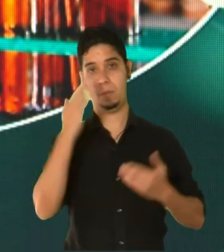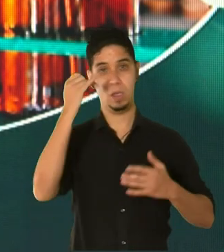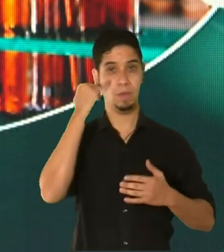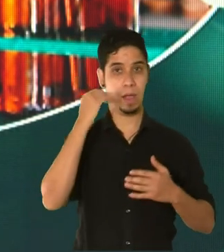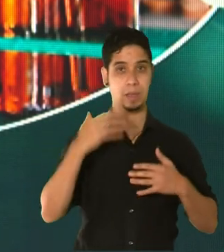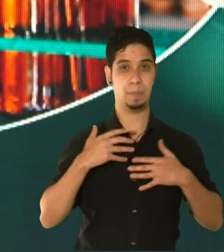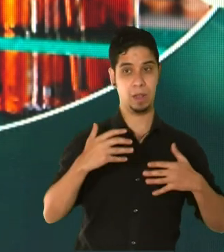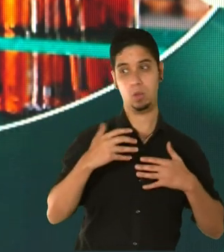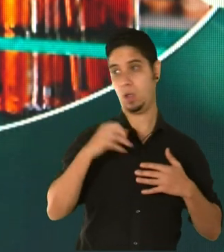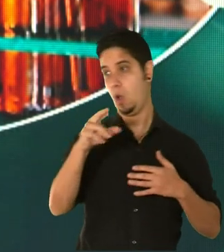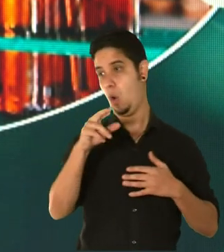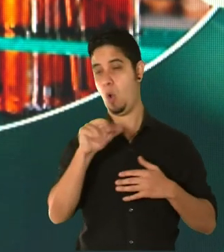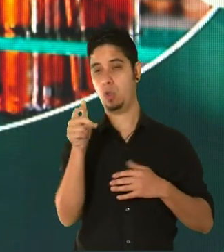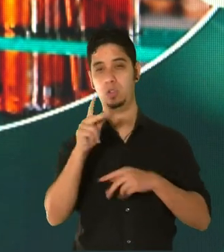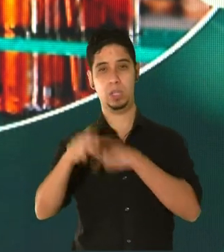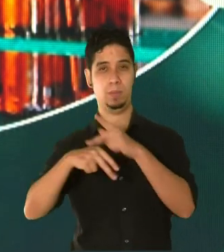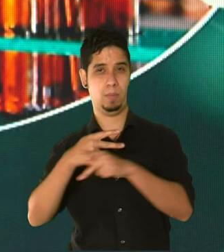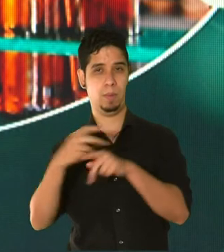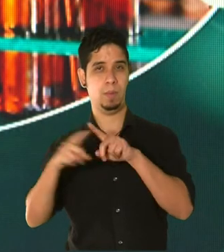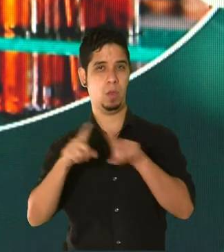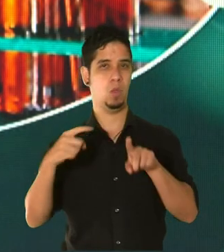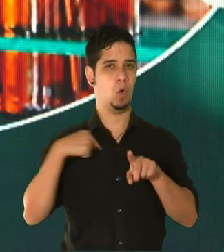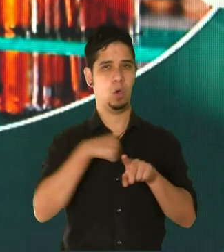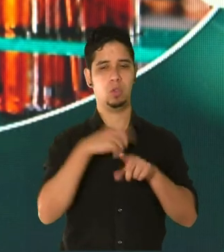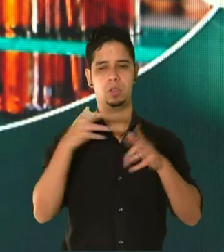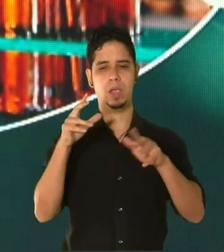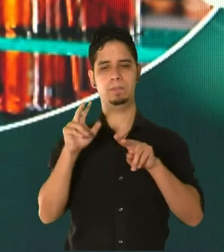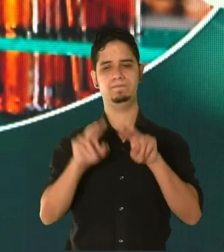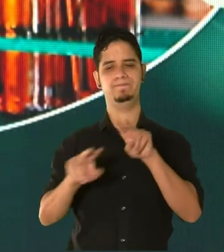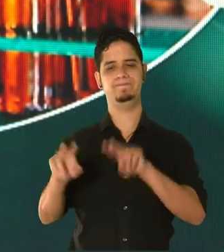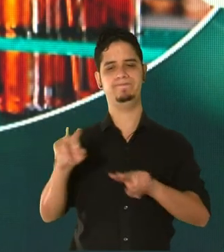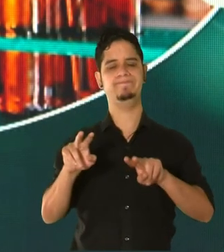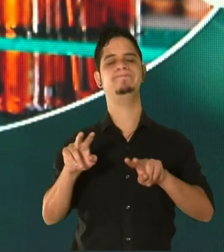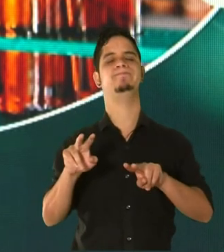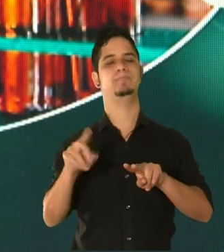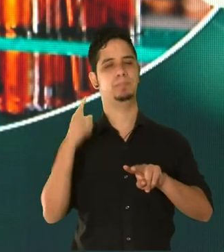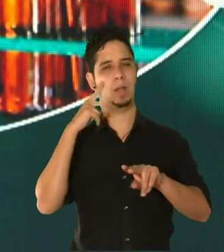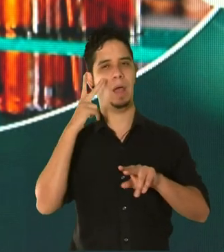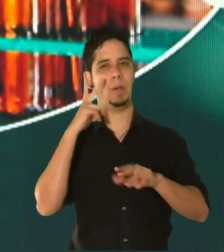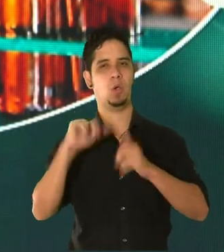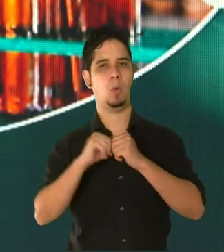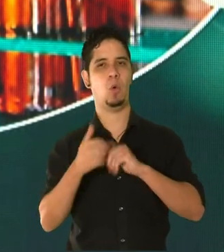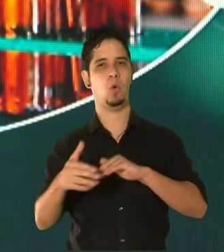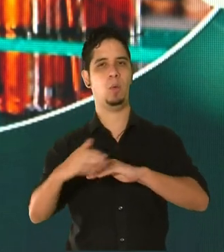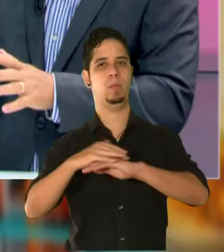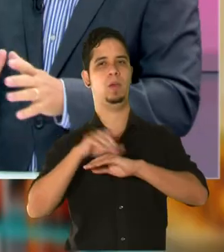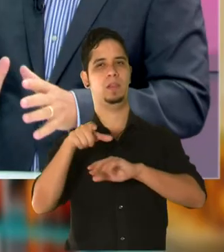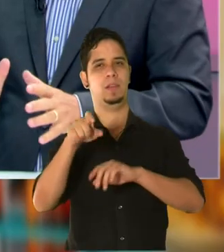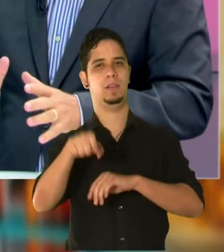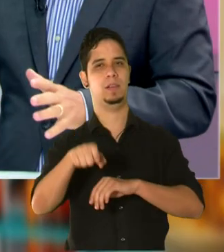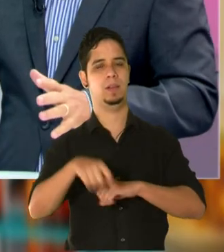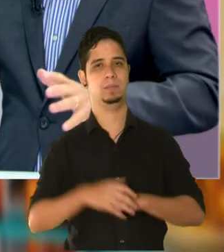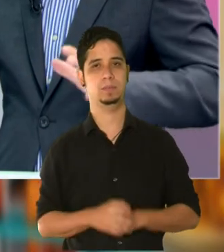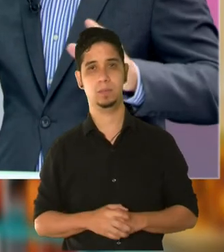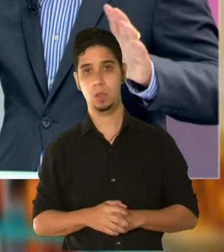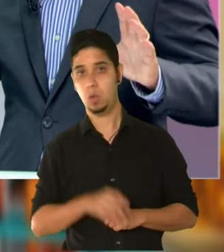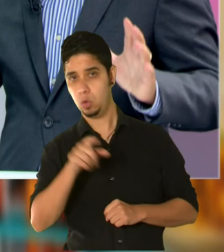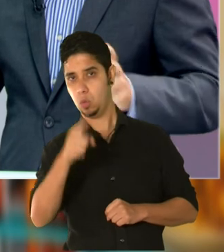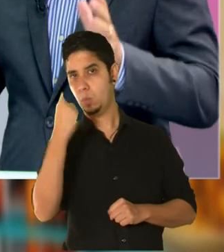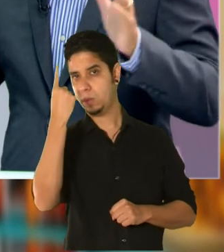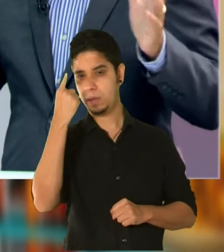cualquier índole pero si ya se está viendo como un enfoque para ir cubriendo esa necesidad licenciado usted cree que este planteamiento se